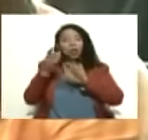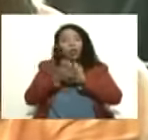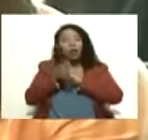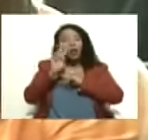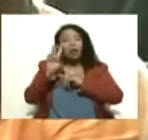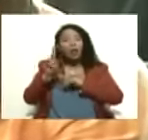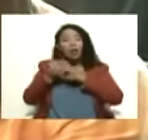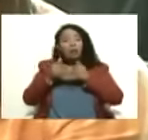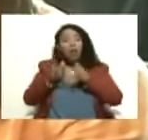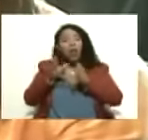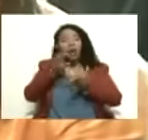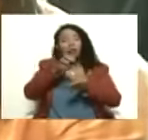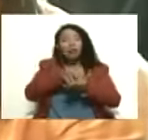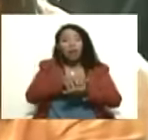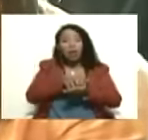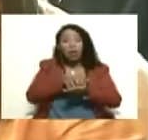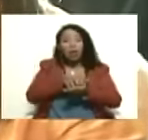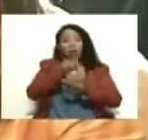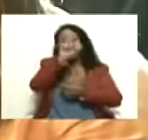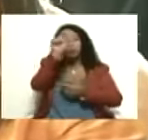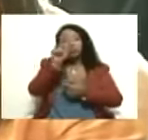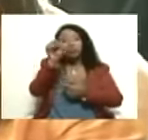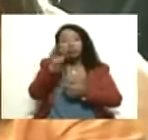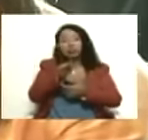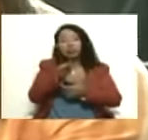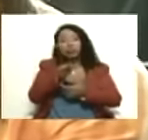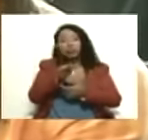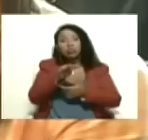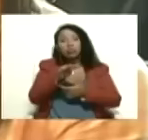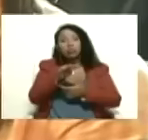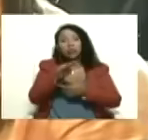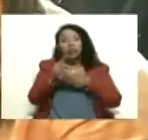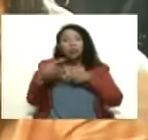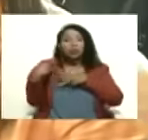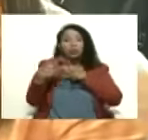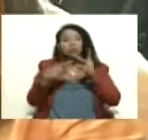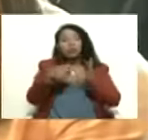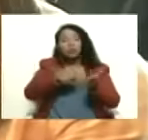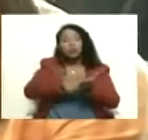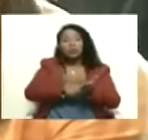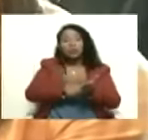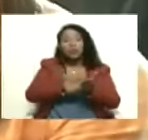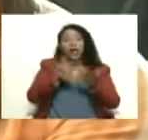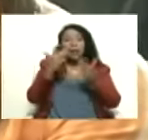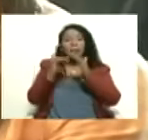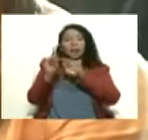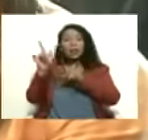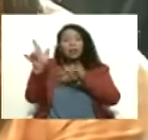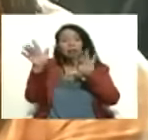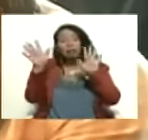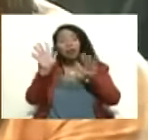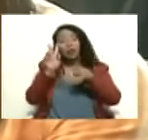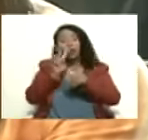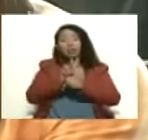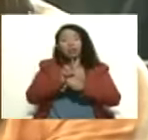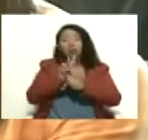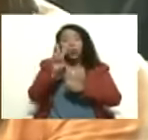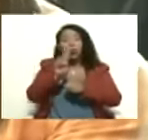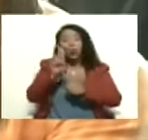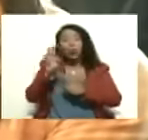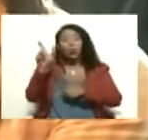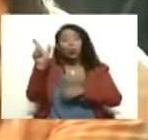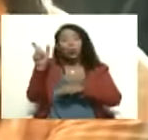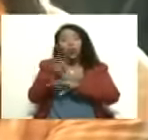la creación del estado eh de la guayana se equiva y eh con el proceso de cedulación qué mensaje le dan a ese pueblo que ha sido quizás vulnerado y utilizado por el gobierno